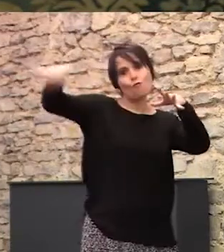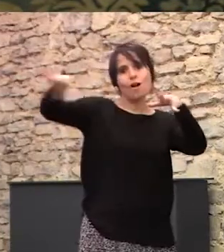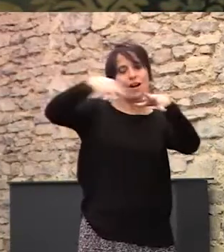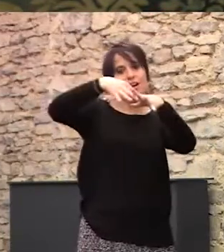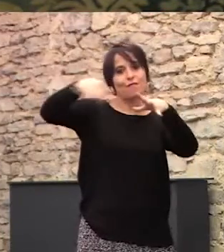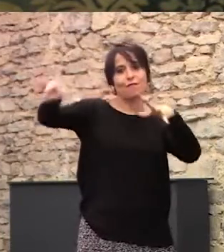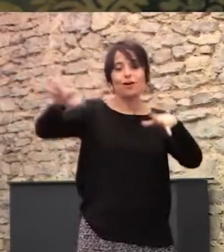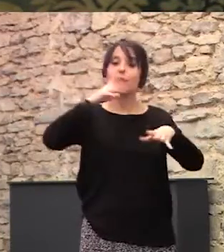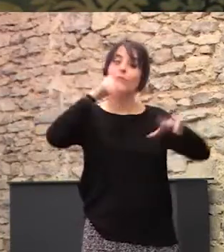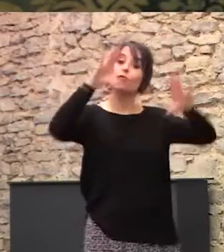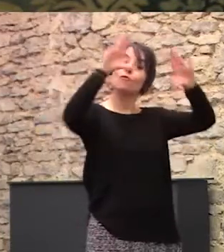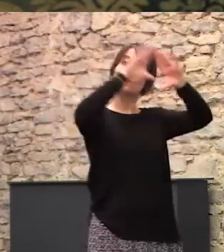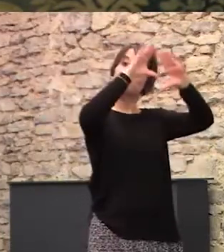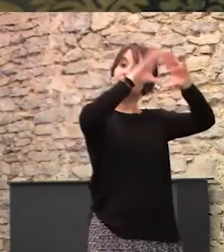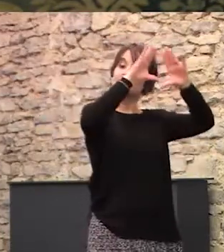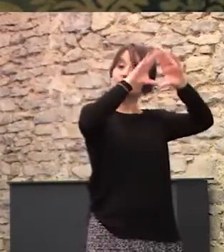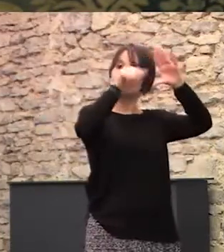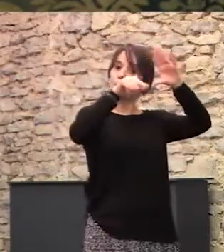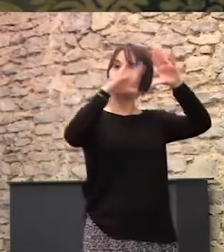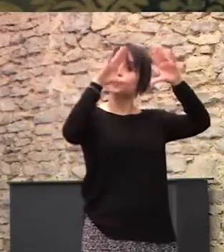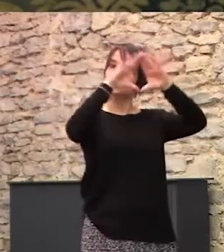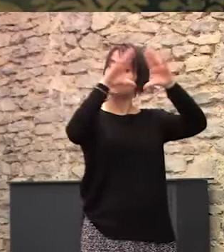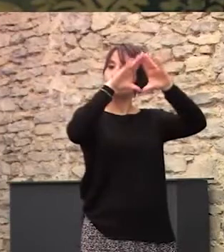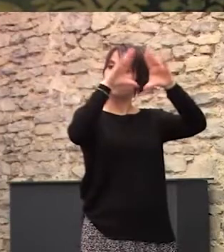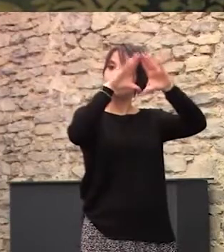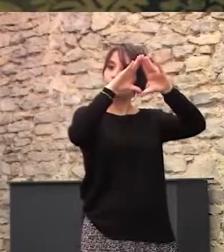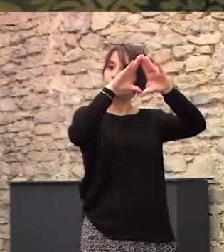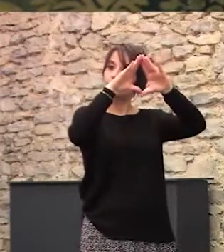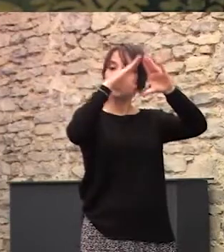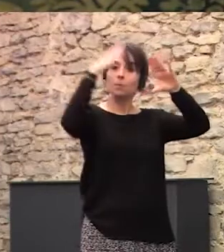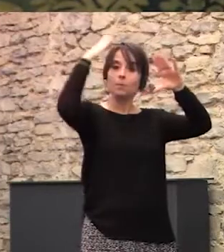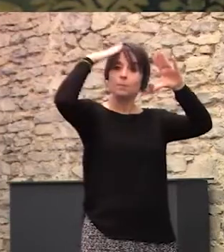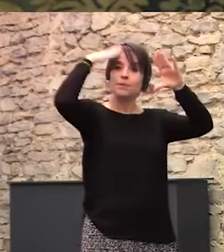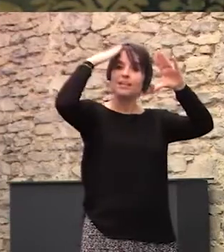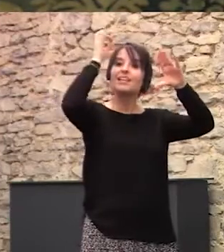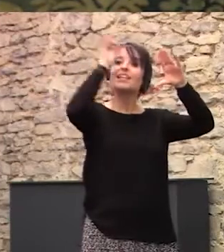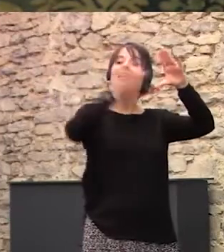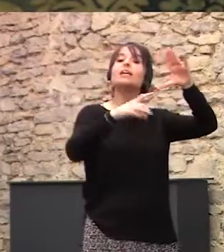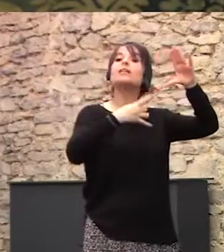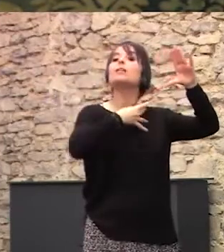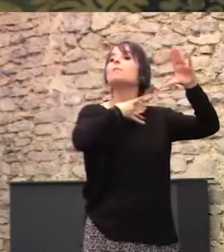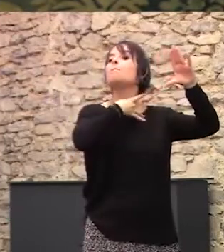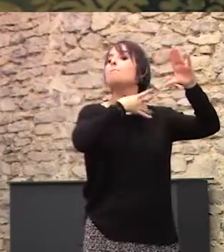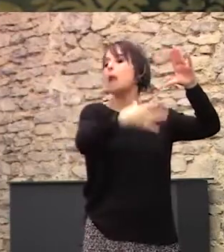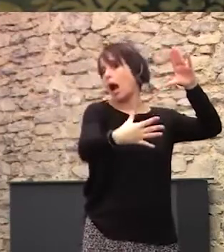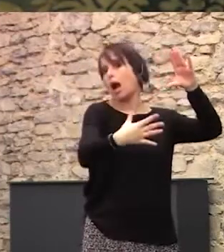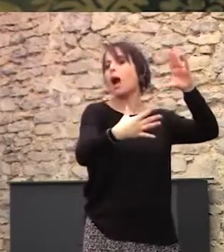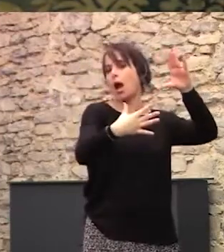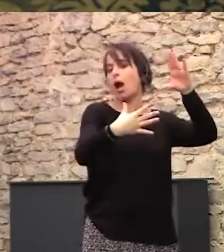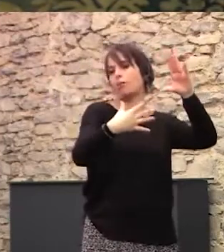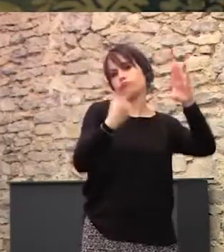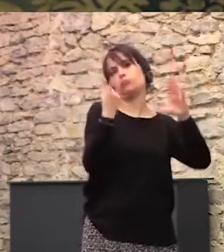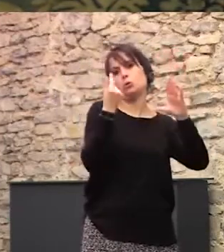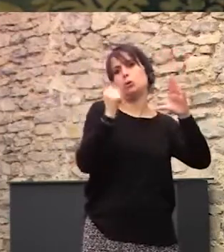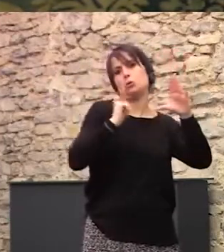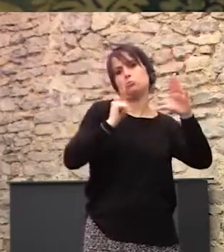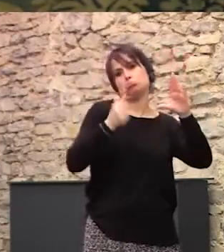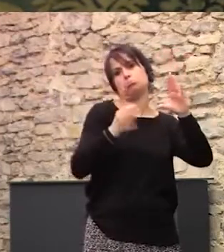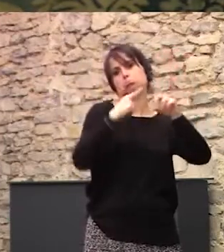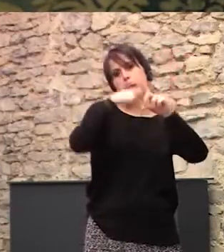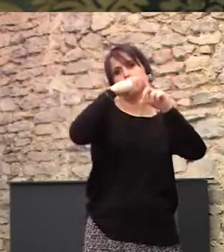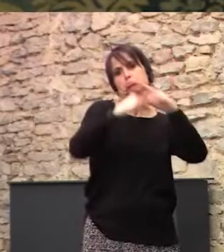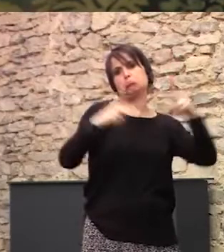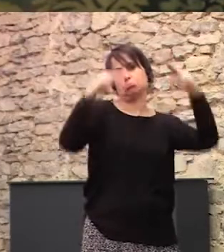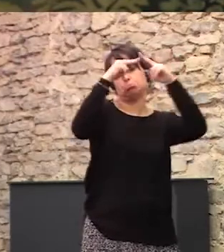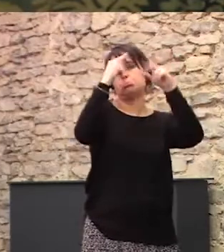nivel del feminismo el sujeto era la feminista blanca de clase media alta y para nada se tenía